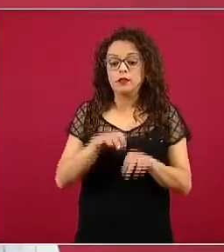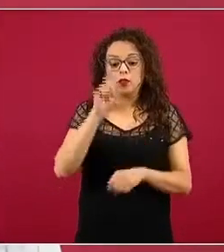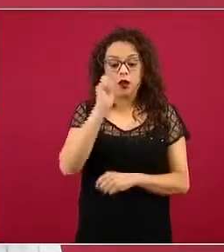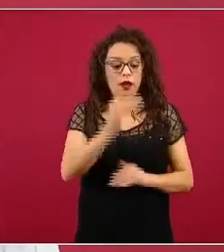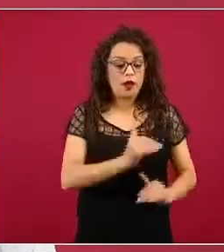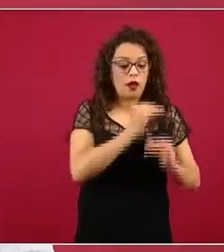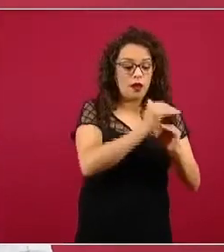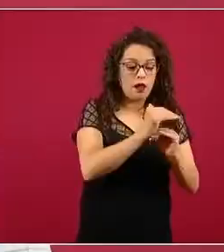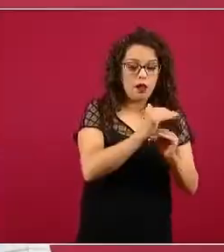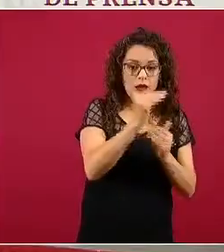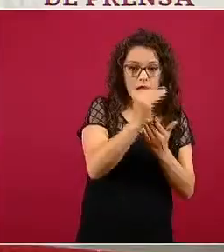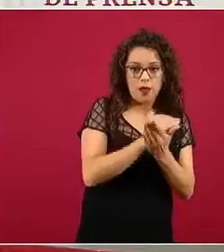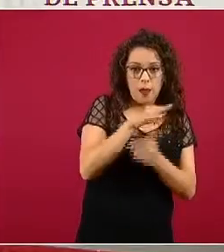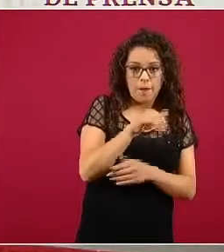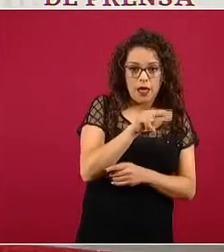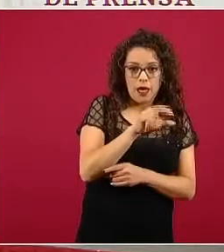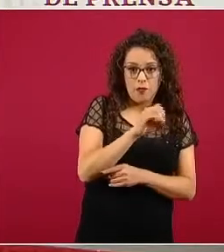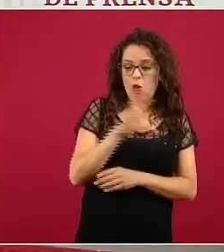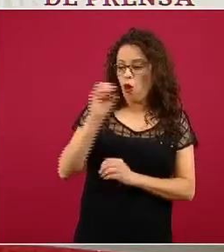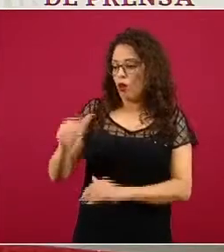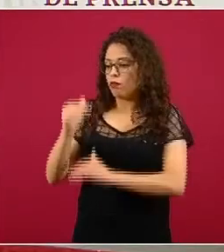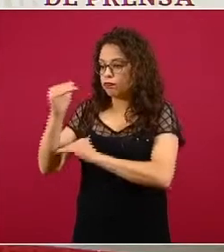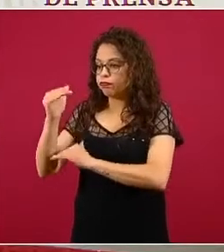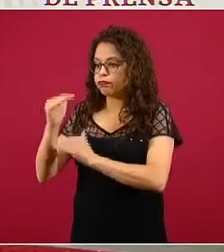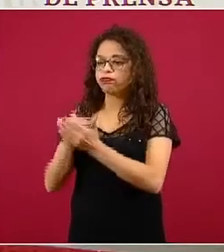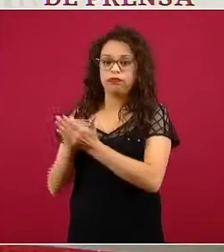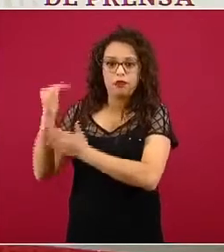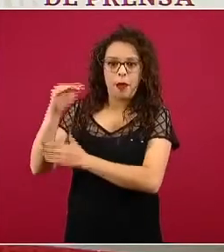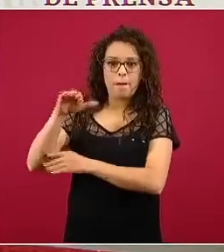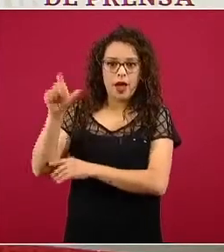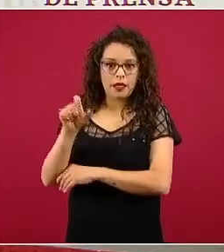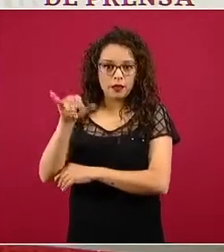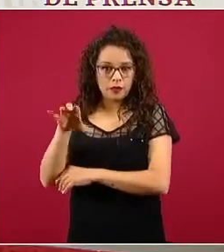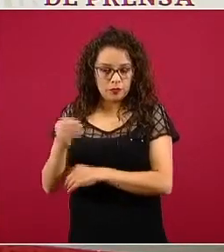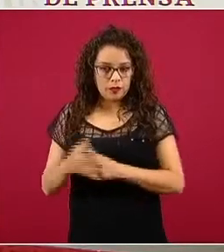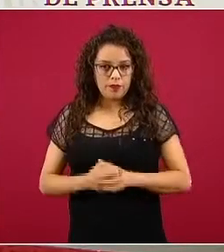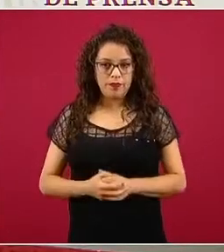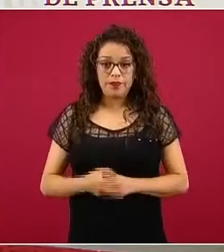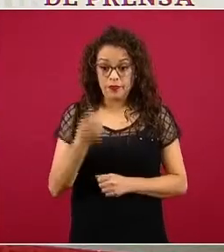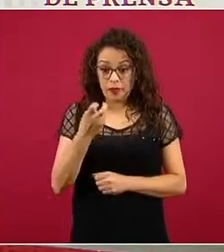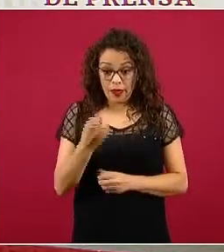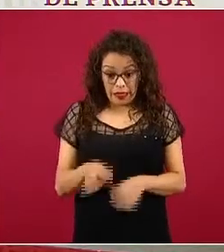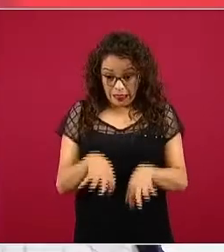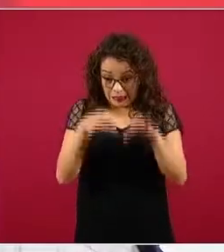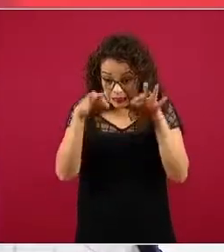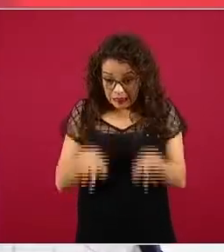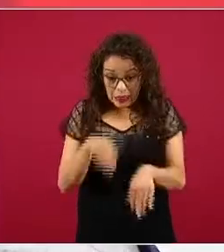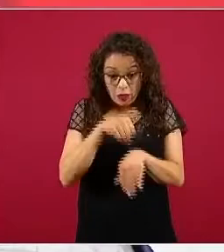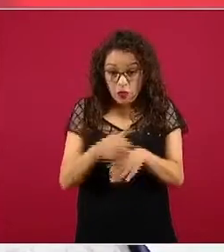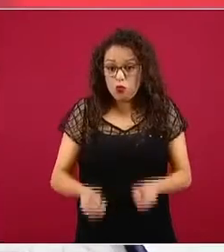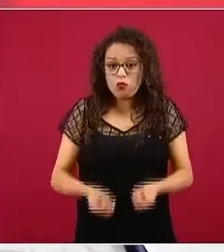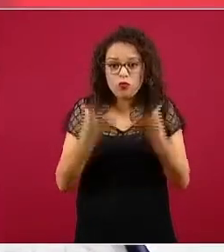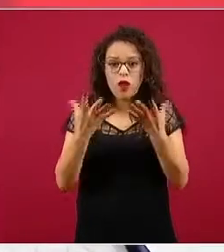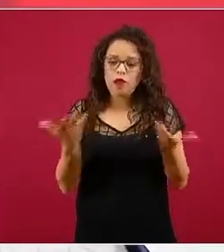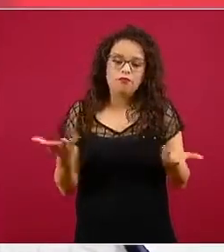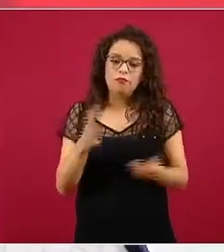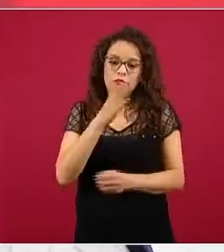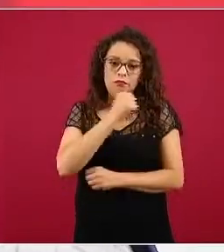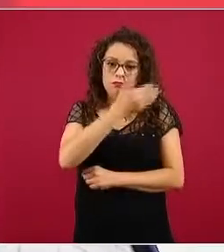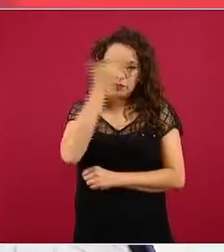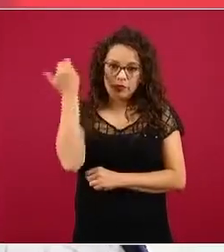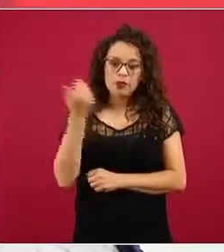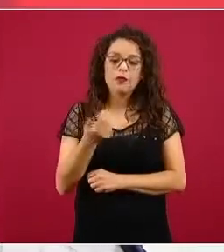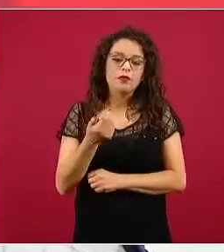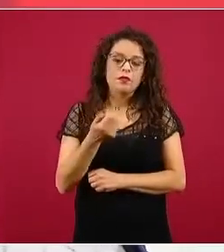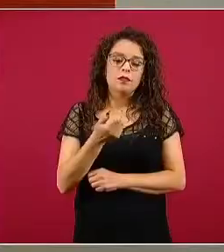necesariamente, digamos, queda el país obligado a un monto exacto, pero que sí le permite moverse entre las diferentes vacunas,